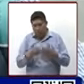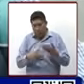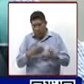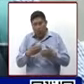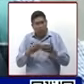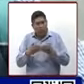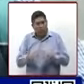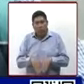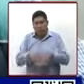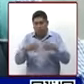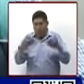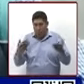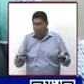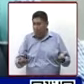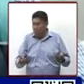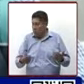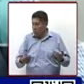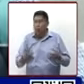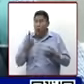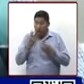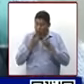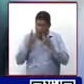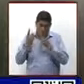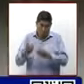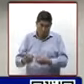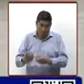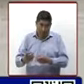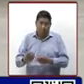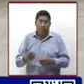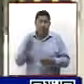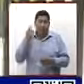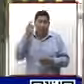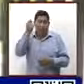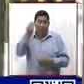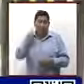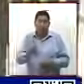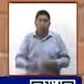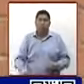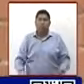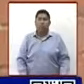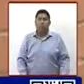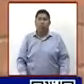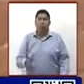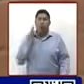hemos aperturado una denuncia penal de forma inmediata.